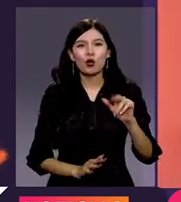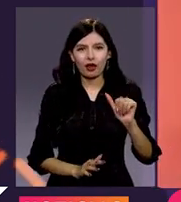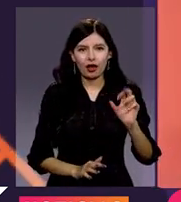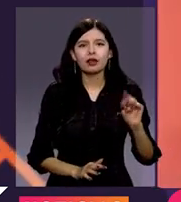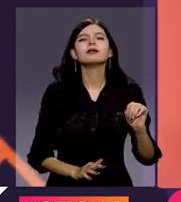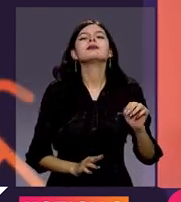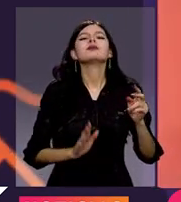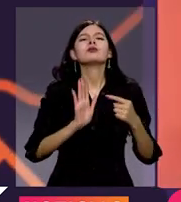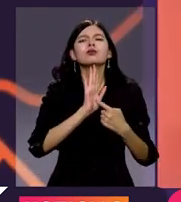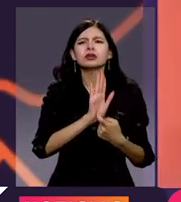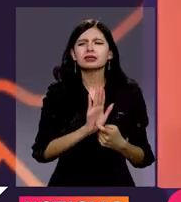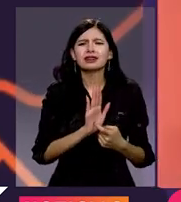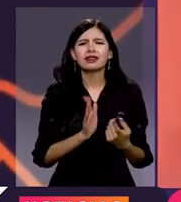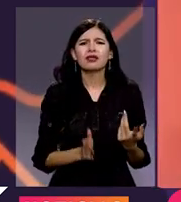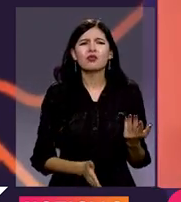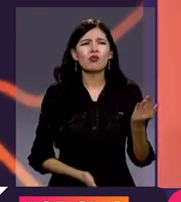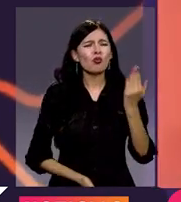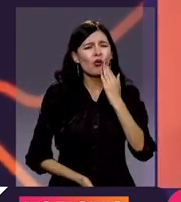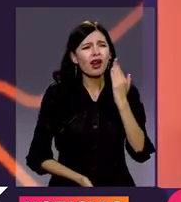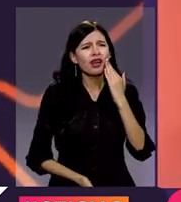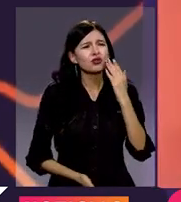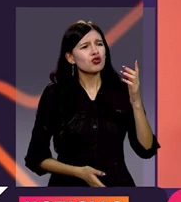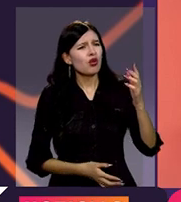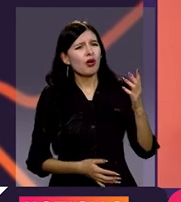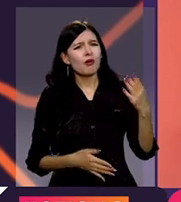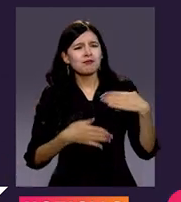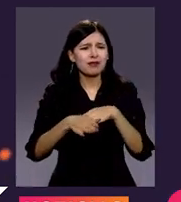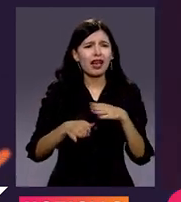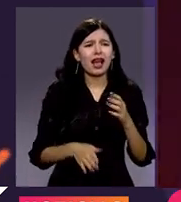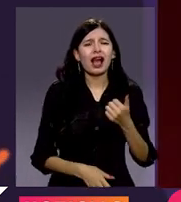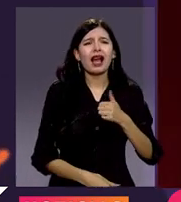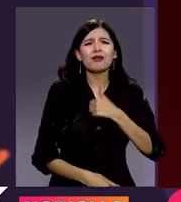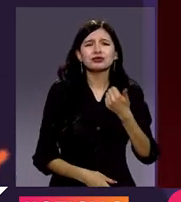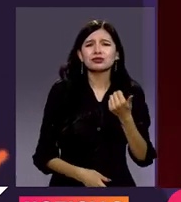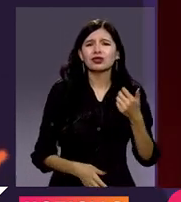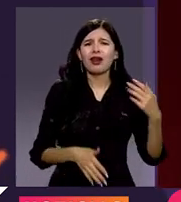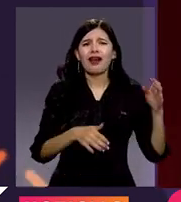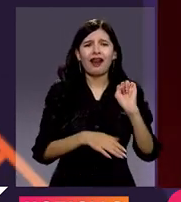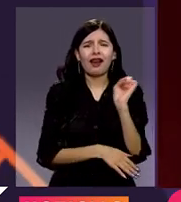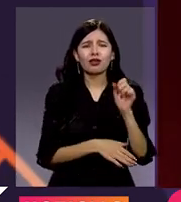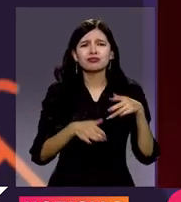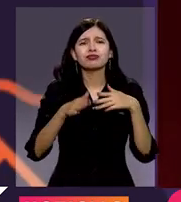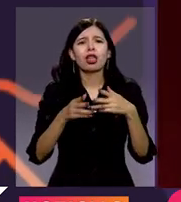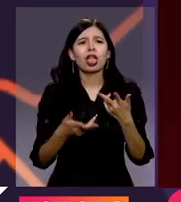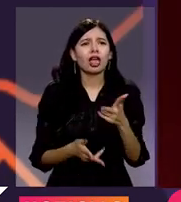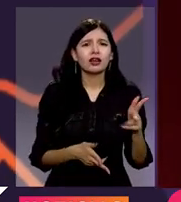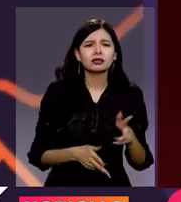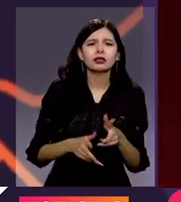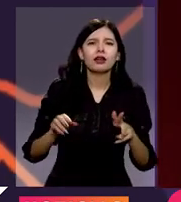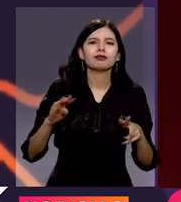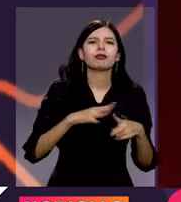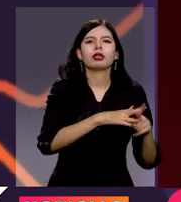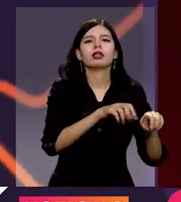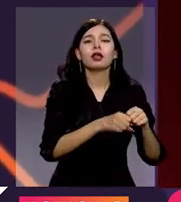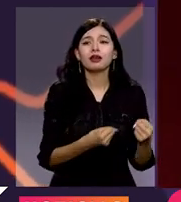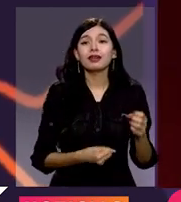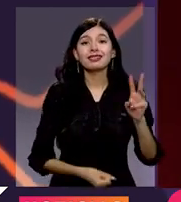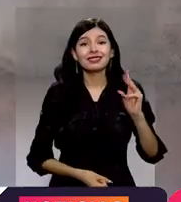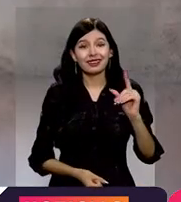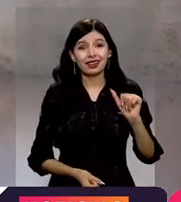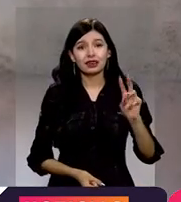mensaje preguntando hasta cuándo habrá imprudencias viales de los carros con los ciclistas y Daniel Felipe Martínez hizo un llamado de